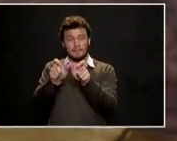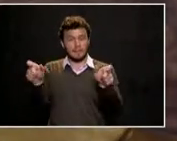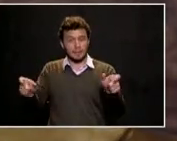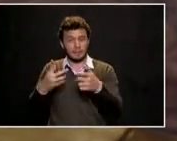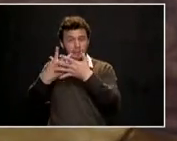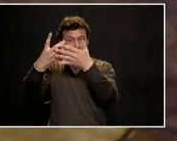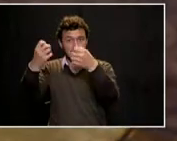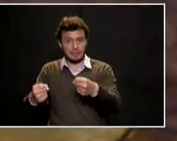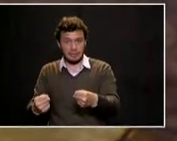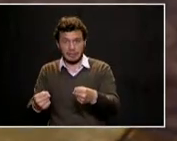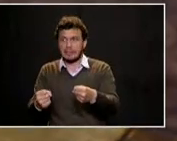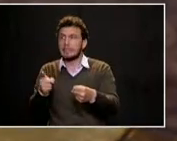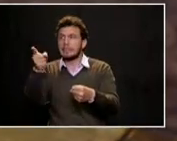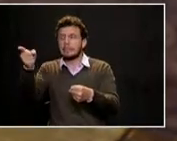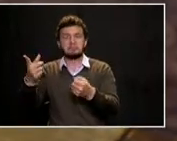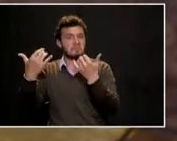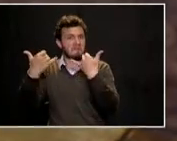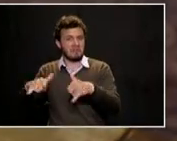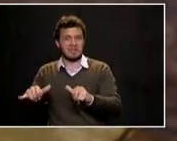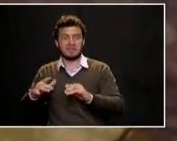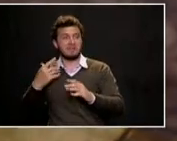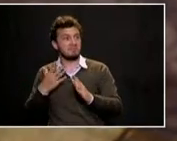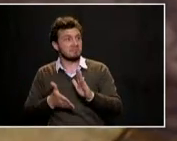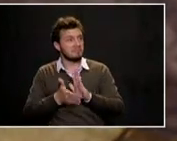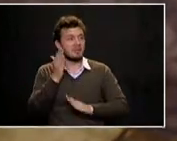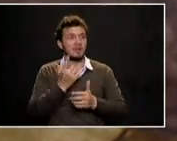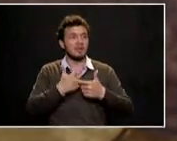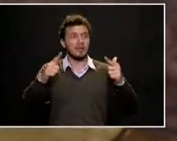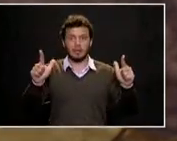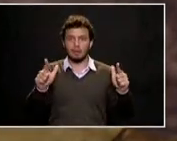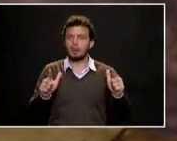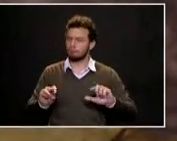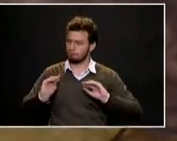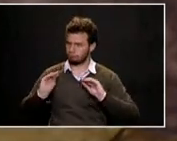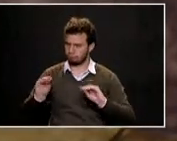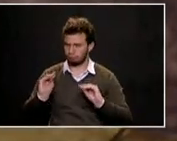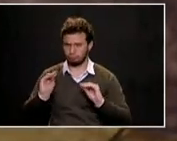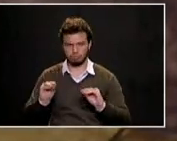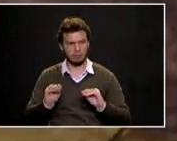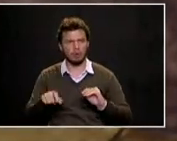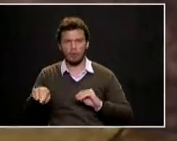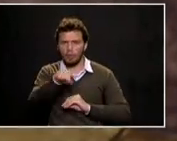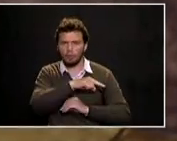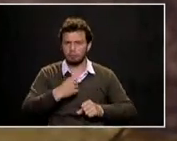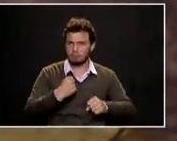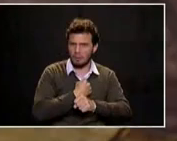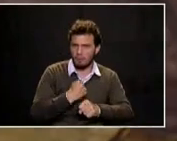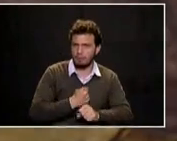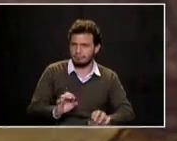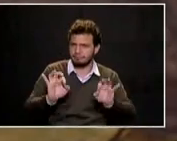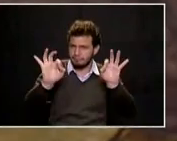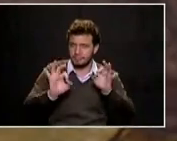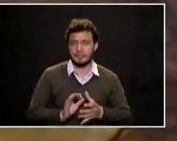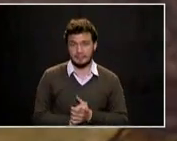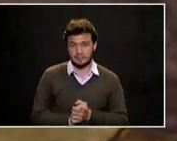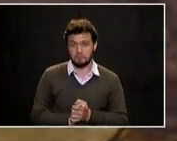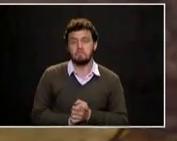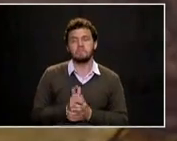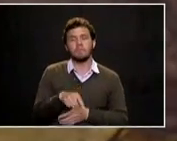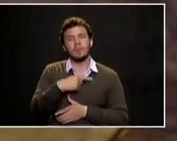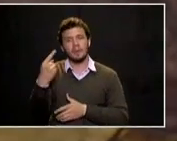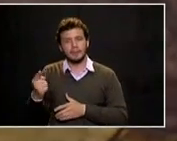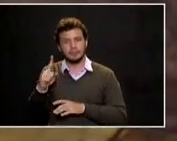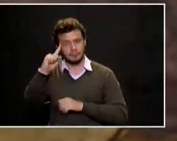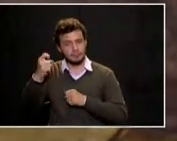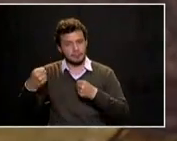de reincorporarse a la vida civil. Y ya específicamente para el tema de cárceles. Nosotros tenemos que avanzar en una alianza